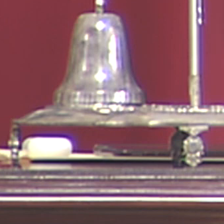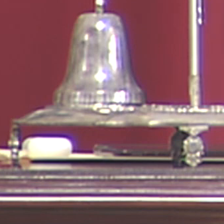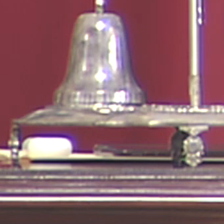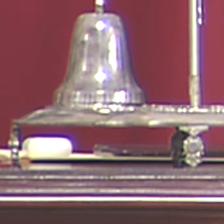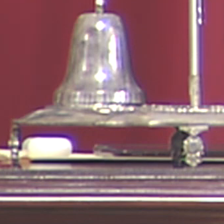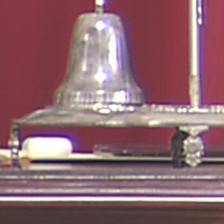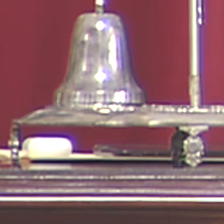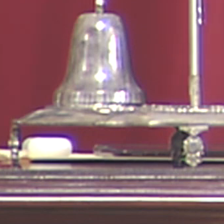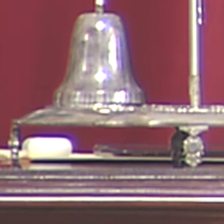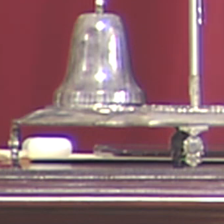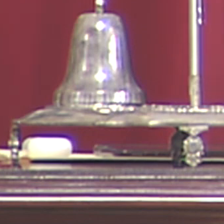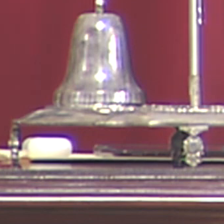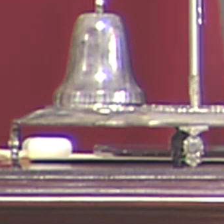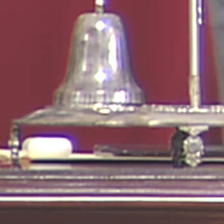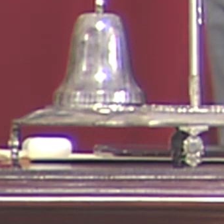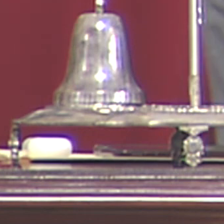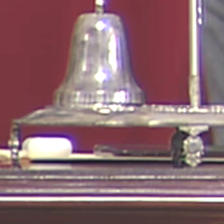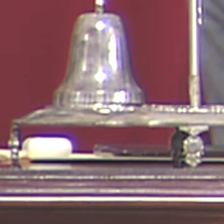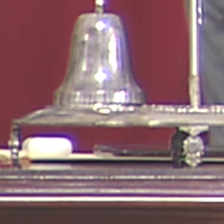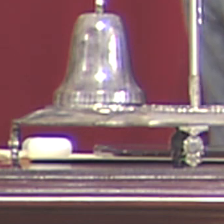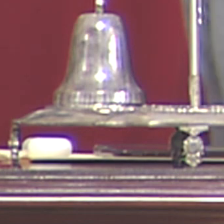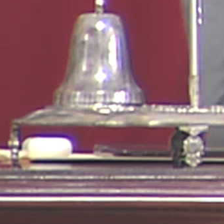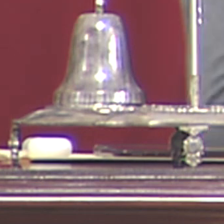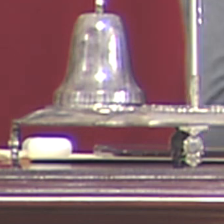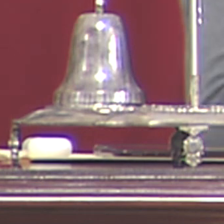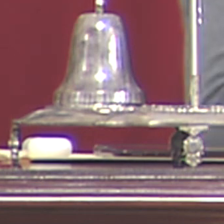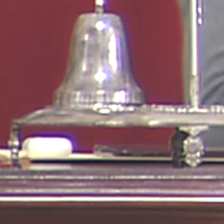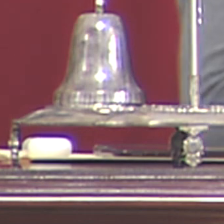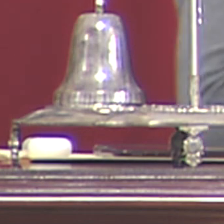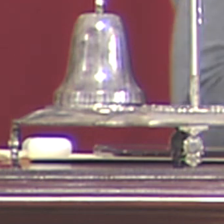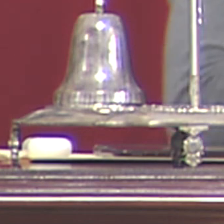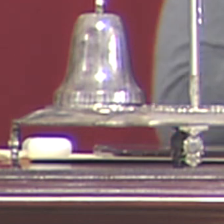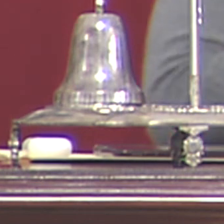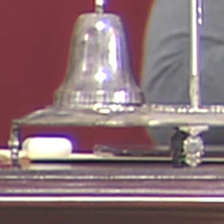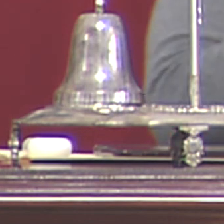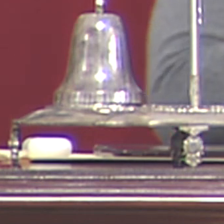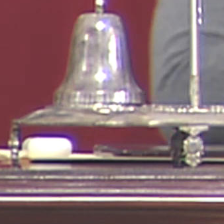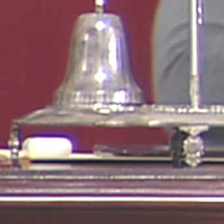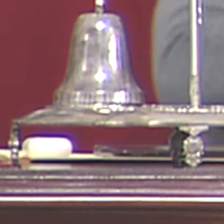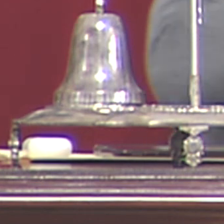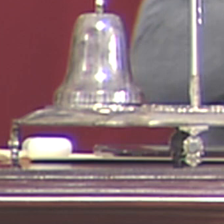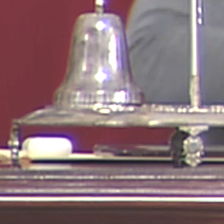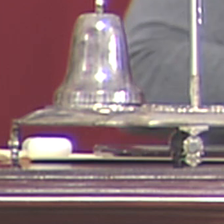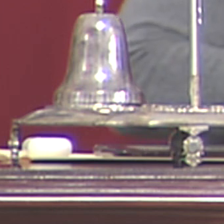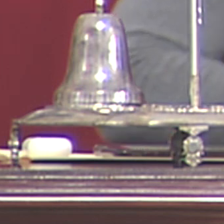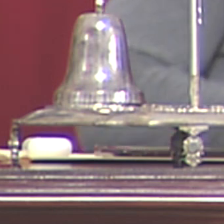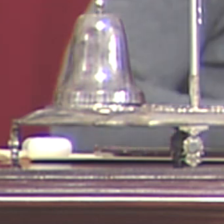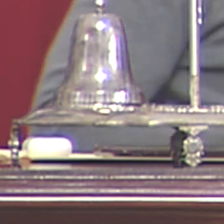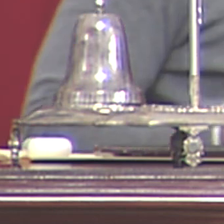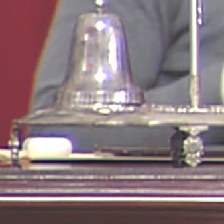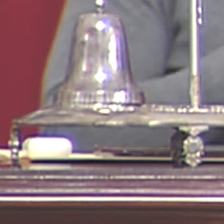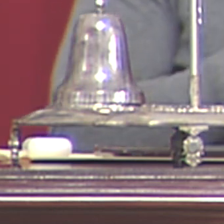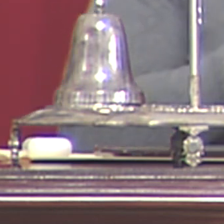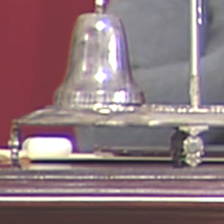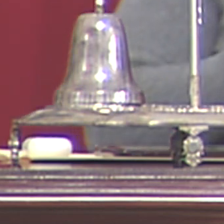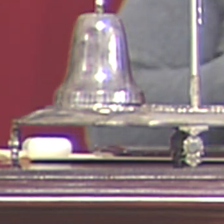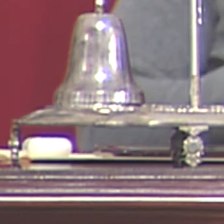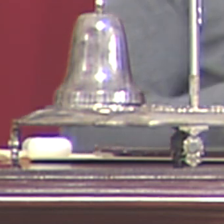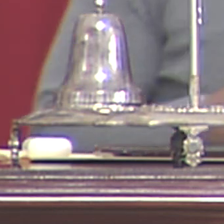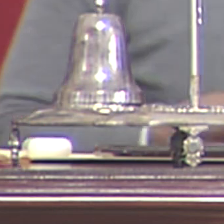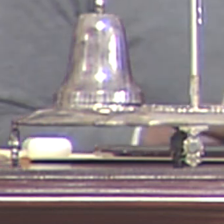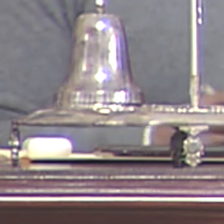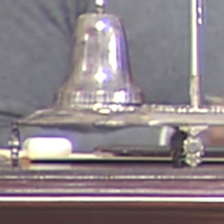Esta presidencia hace el conocimiento al Pleno de este Honorable Congreso de la Ciudad de México que la presente convocatoria a esta